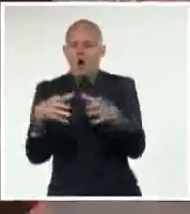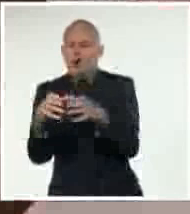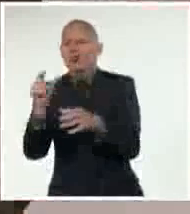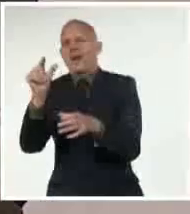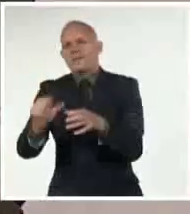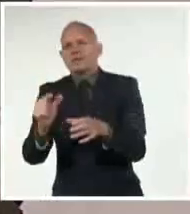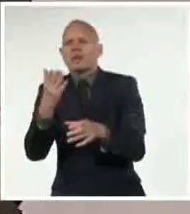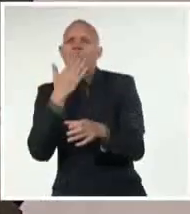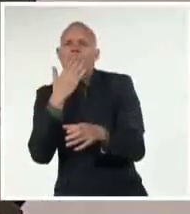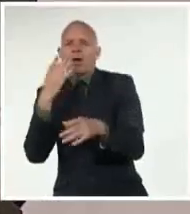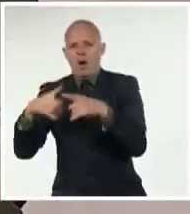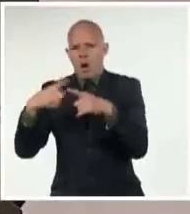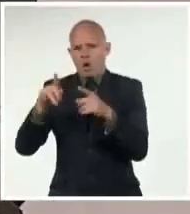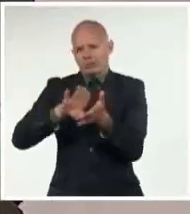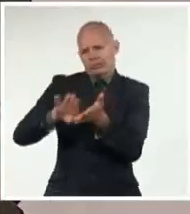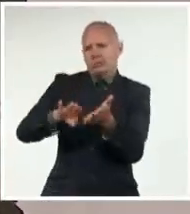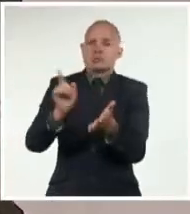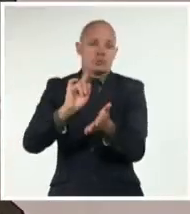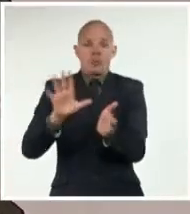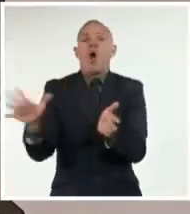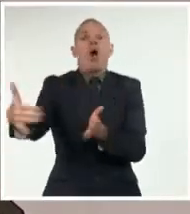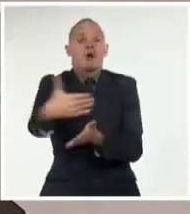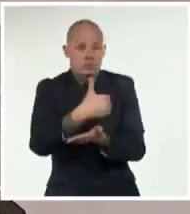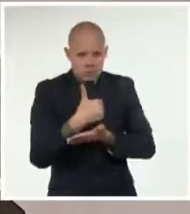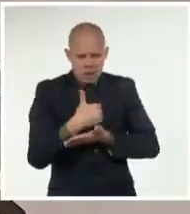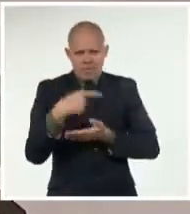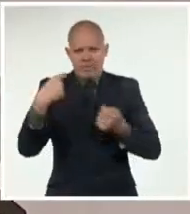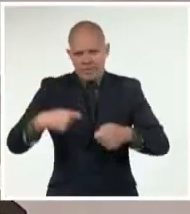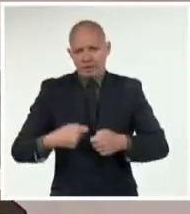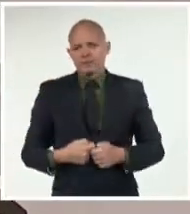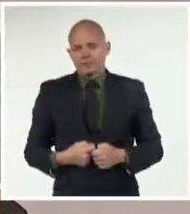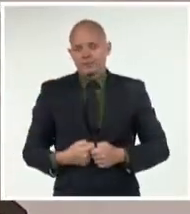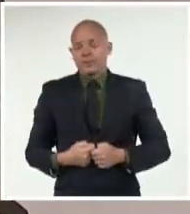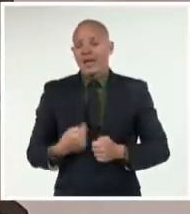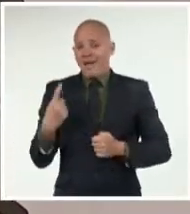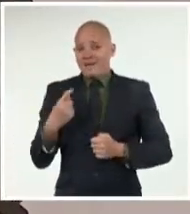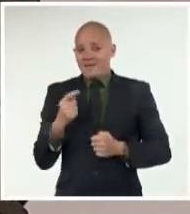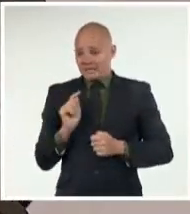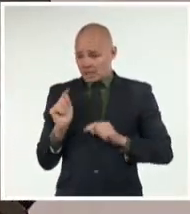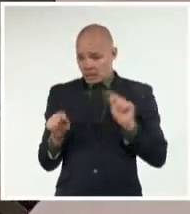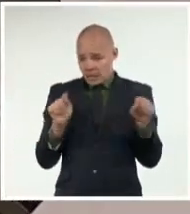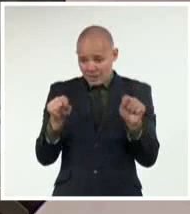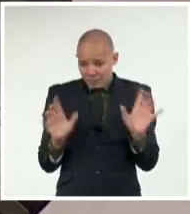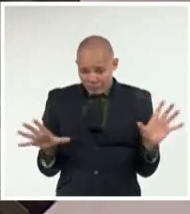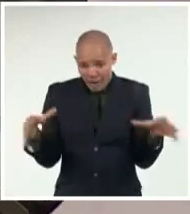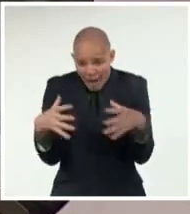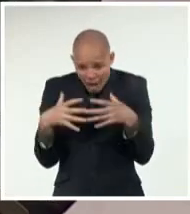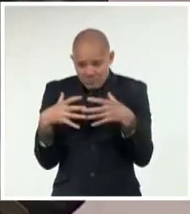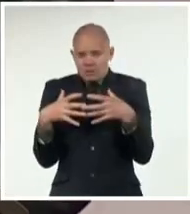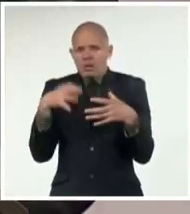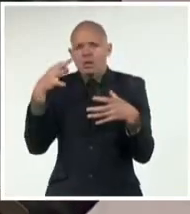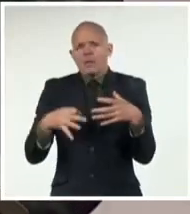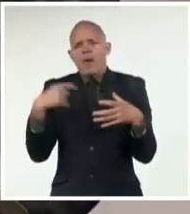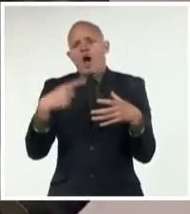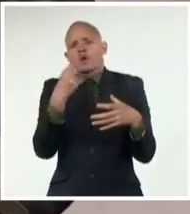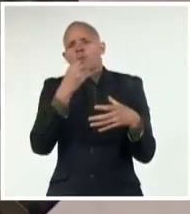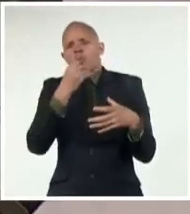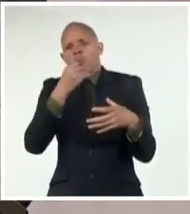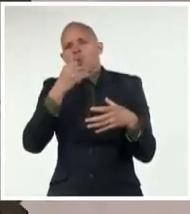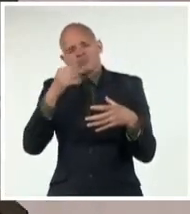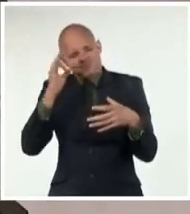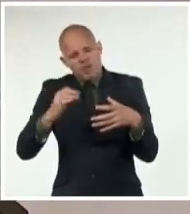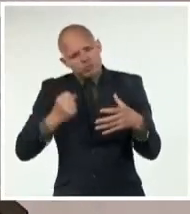excluidas, entre otros. Solo con el esfuerzo y la coordinación de todos podremos alcanzar la verdadera